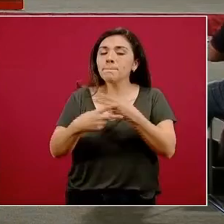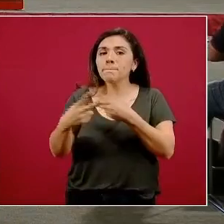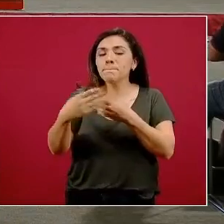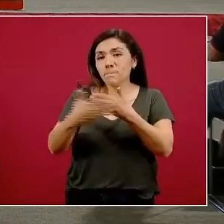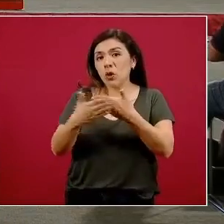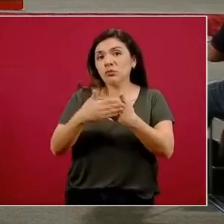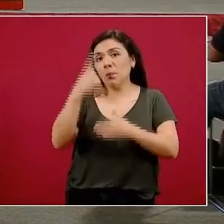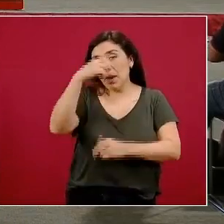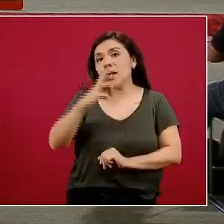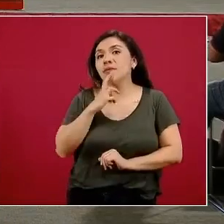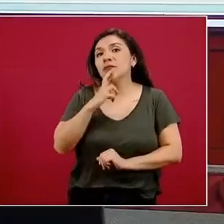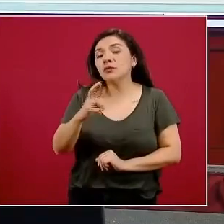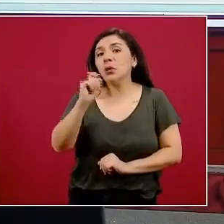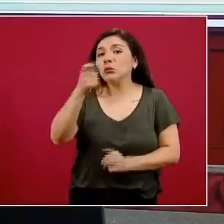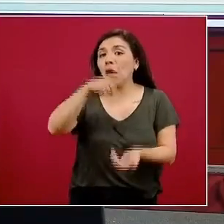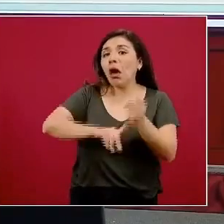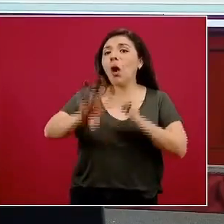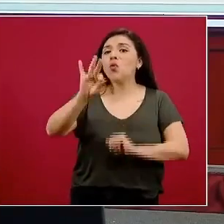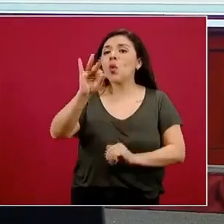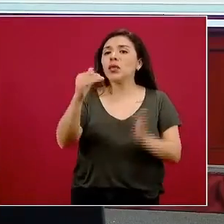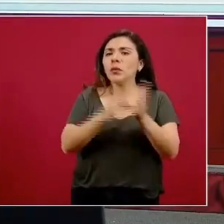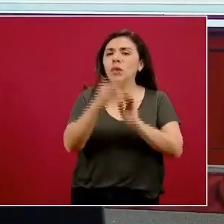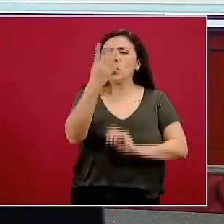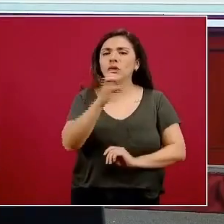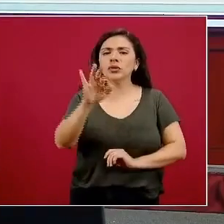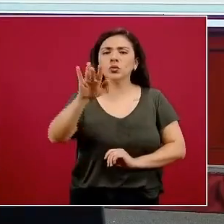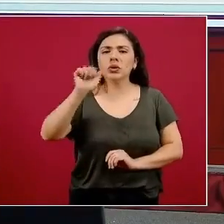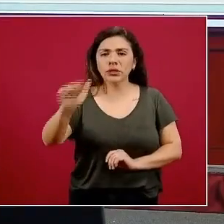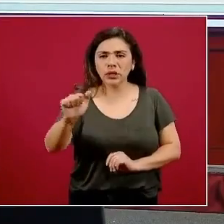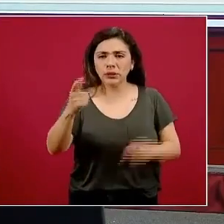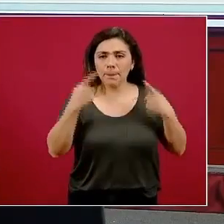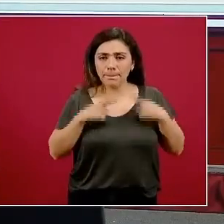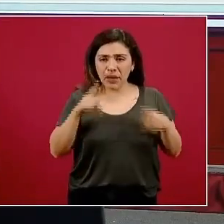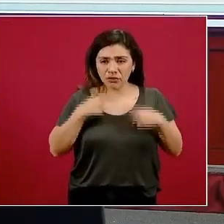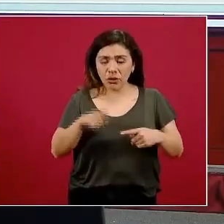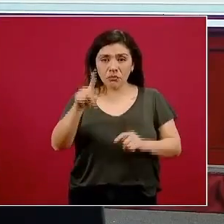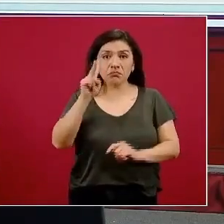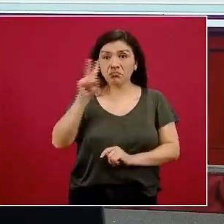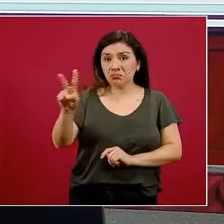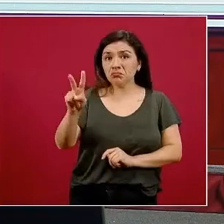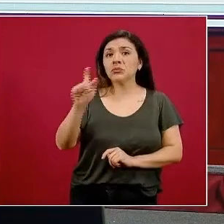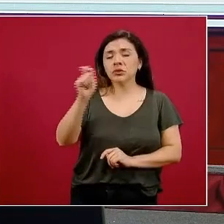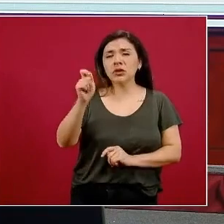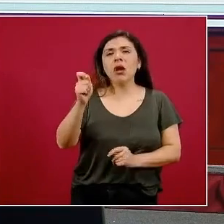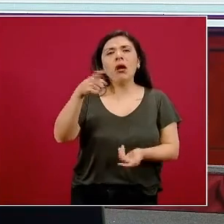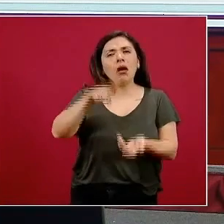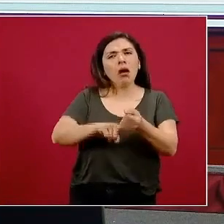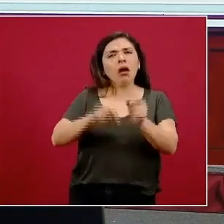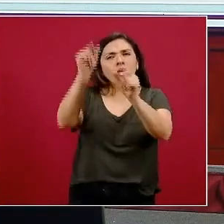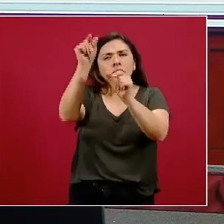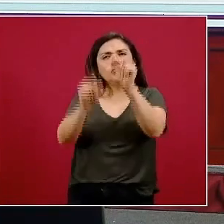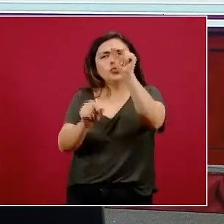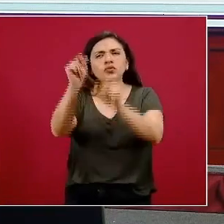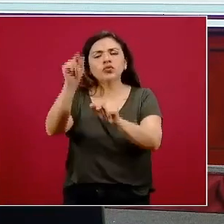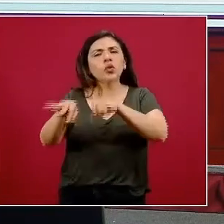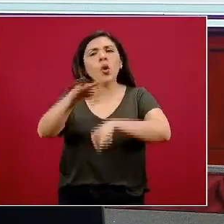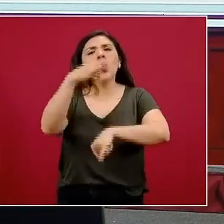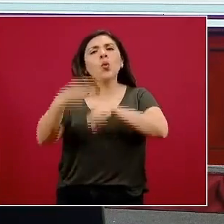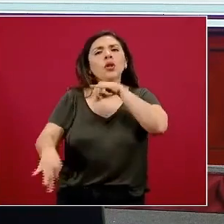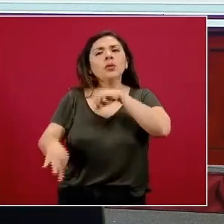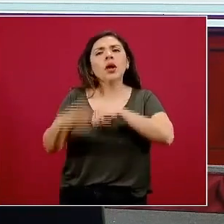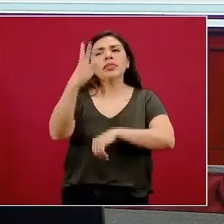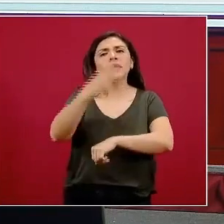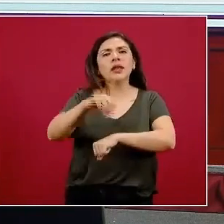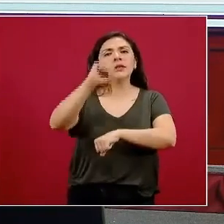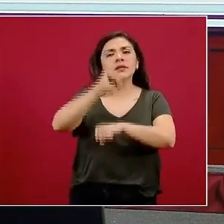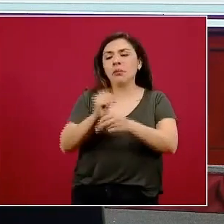de resultado, que son 40.456, y los van a ver prácticamente representados solo en las últimas